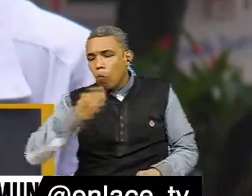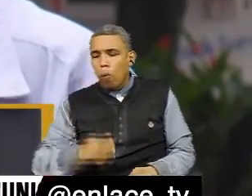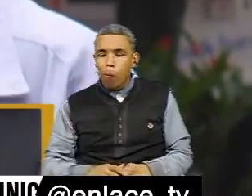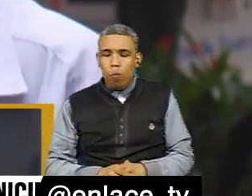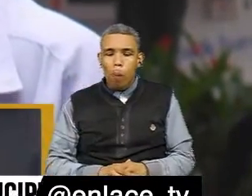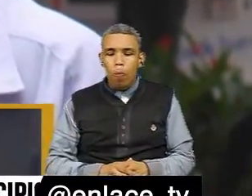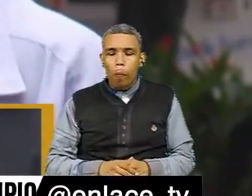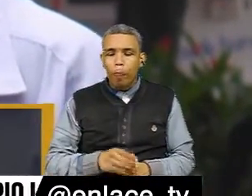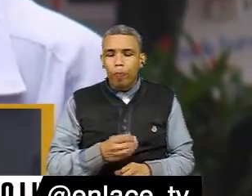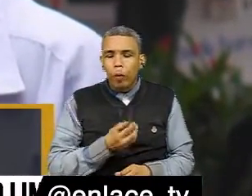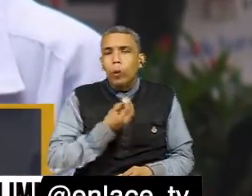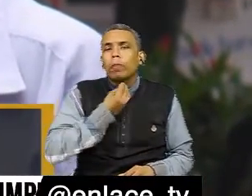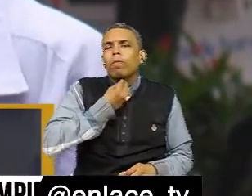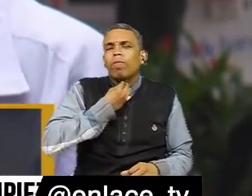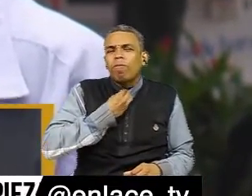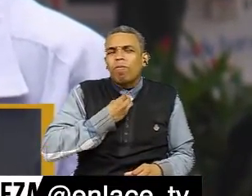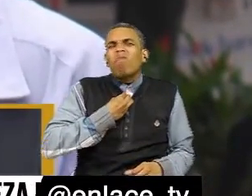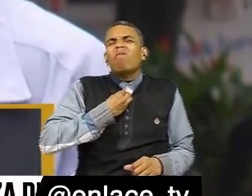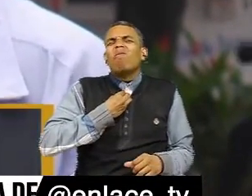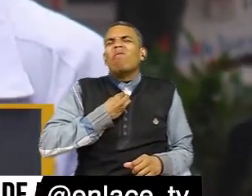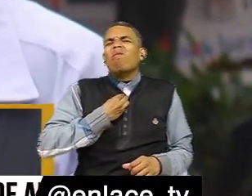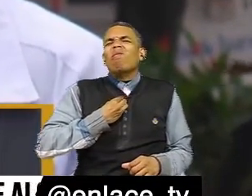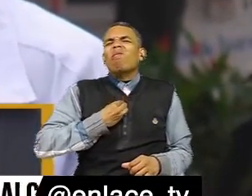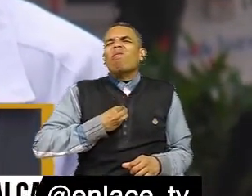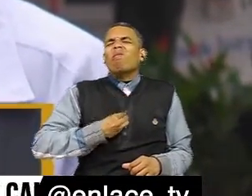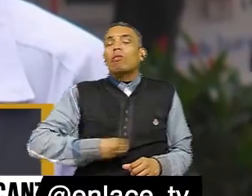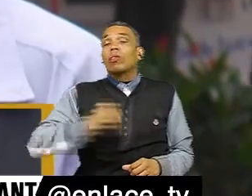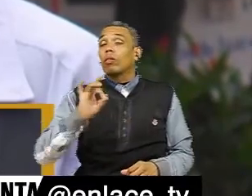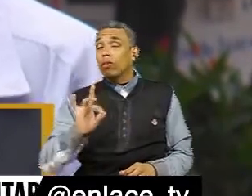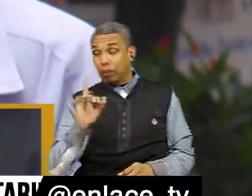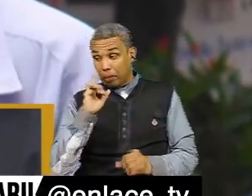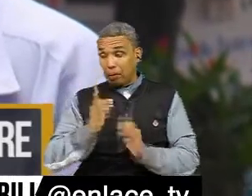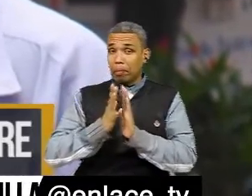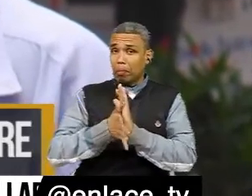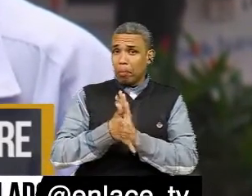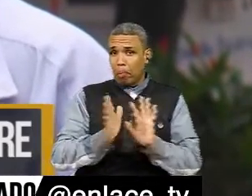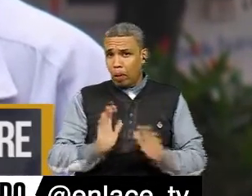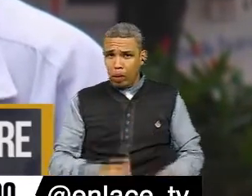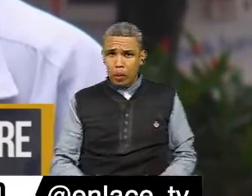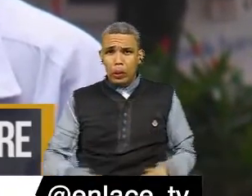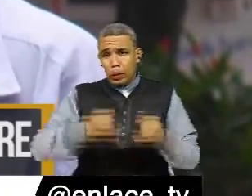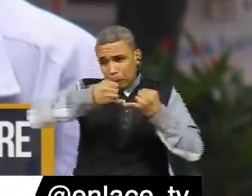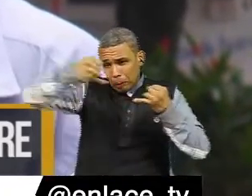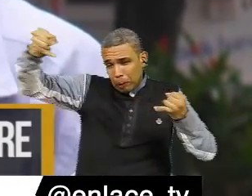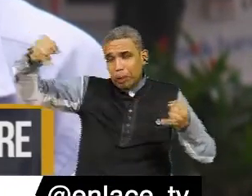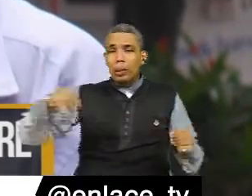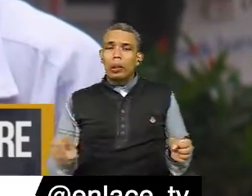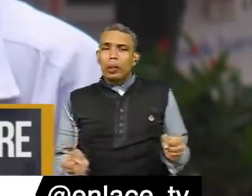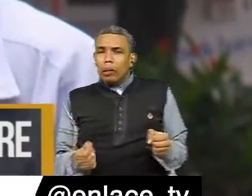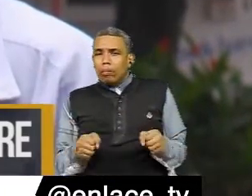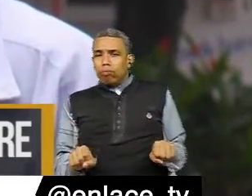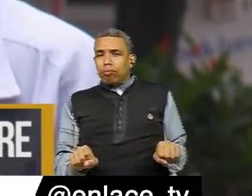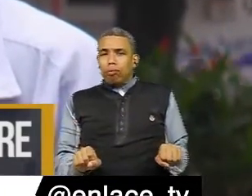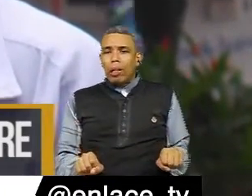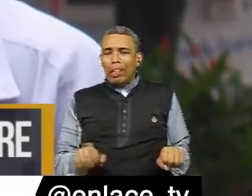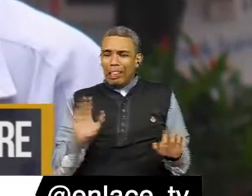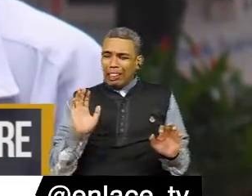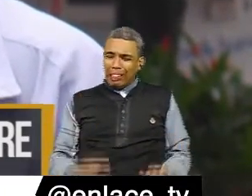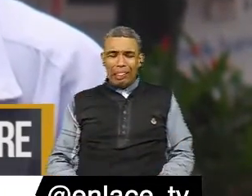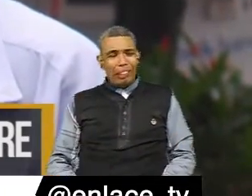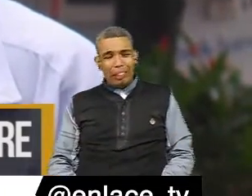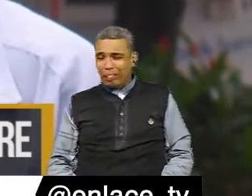pues cuando yo me levanté, como yo no llevaba celular ni nada, yo no tomé foto porque estaba lloviendo y yo no llevé celular, entonces yo ahorita regresé y verifiqué